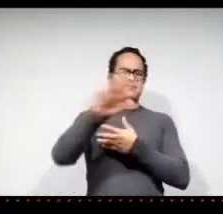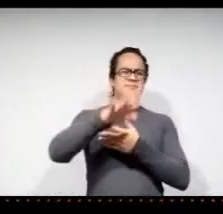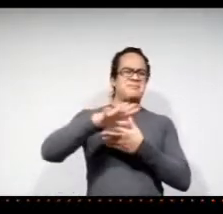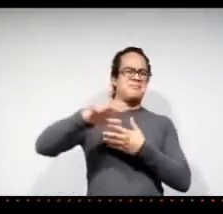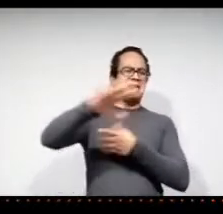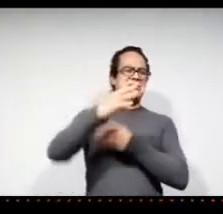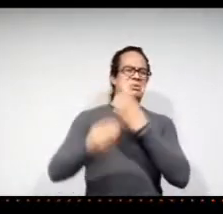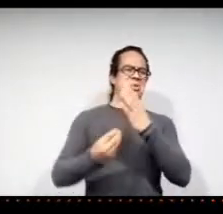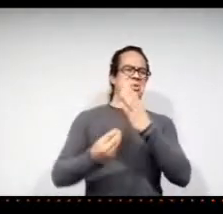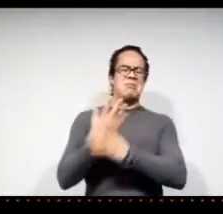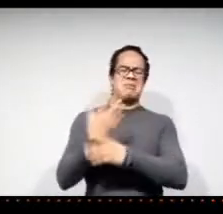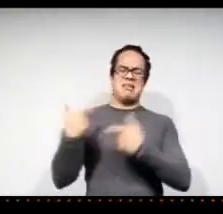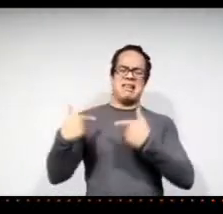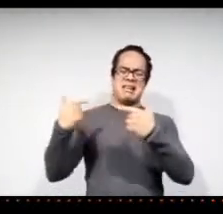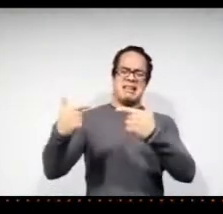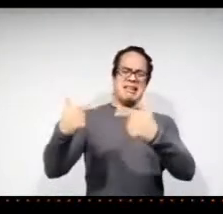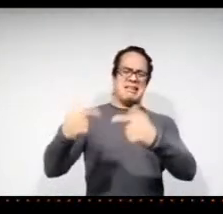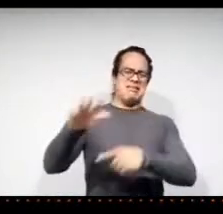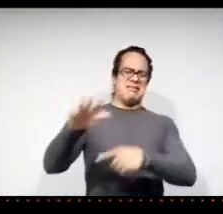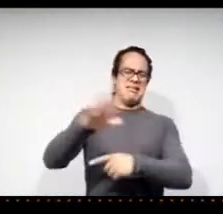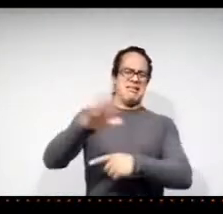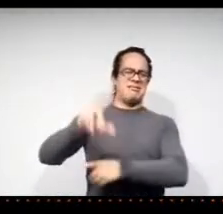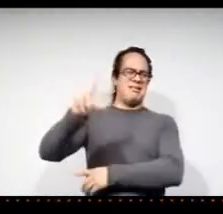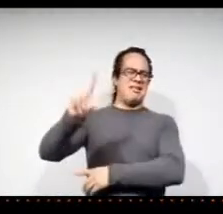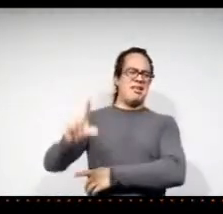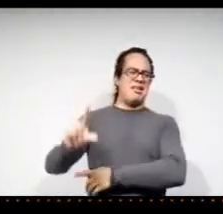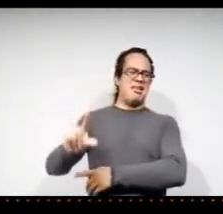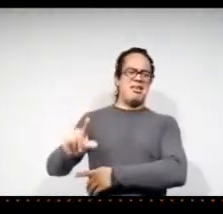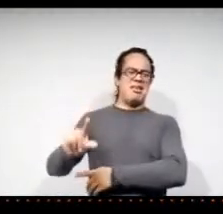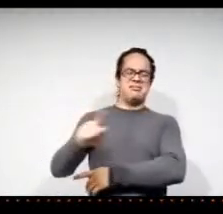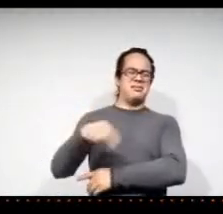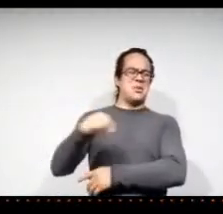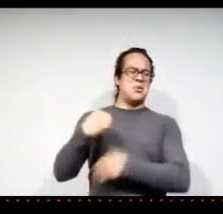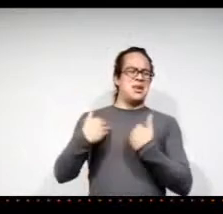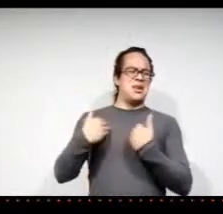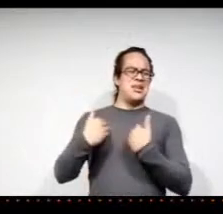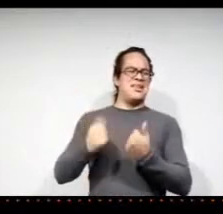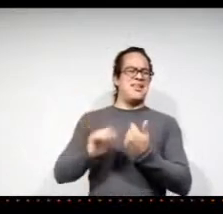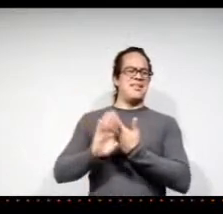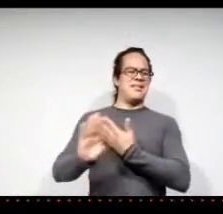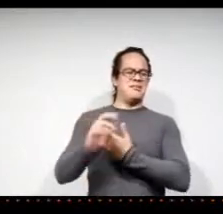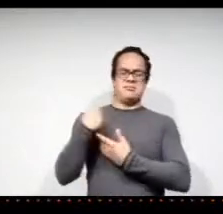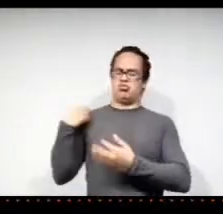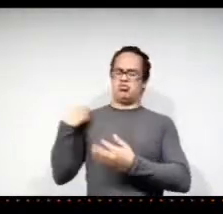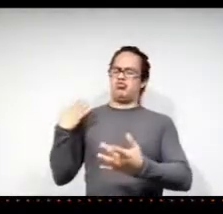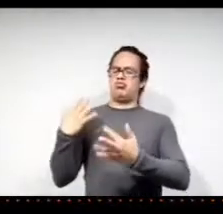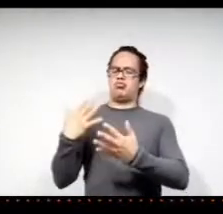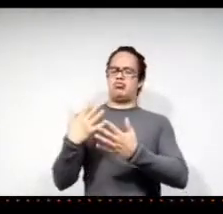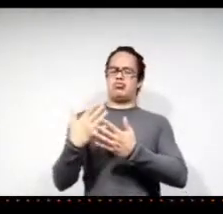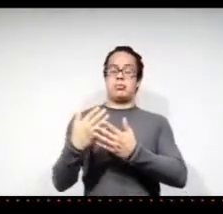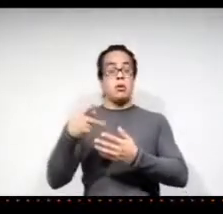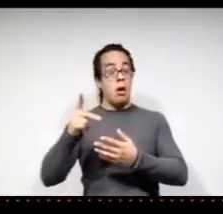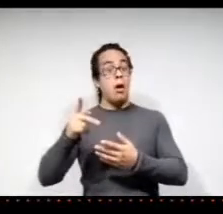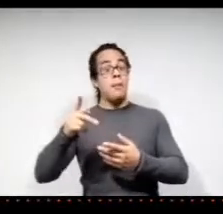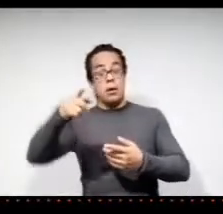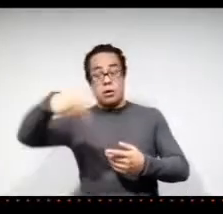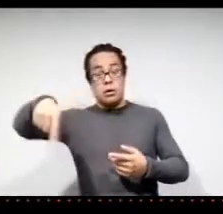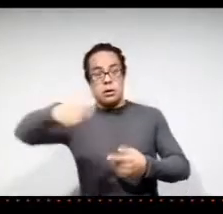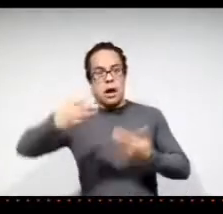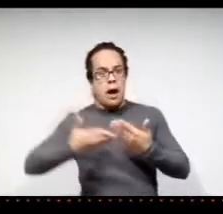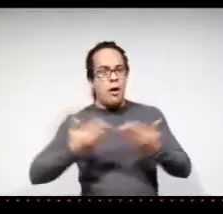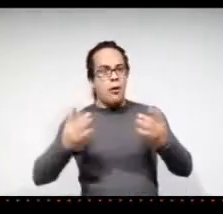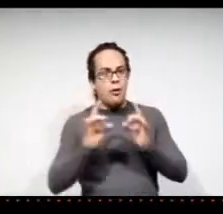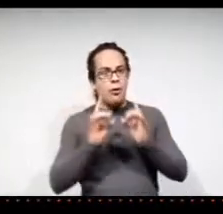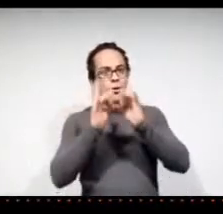que no entienden las exigencias del trabajo. Caray, ellos son los que les está tocando vivir esto, los están entrando